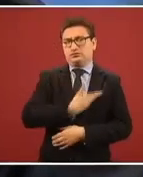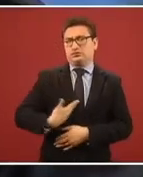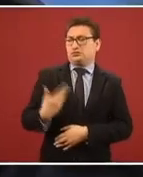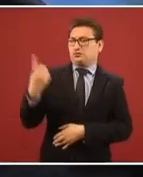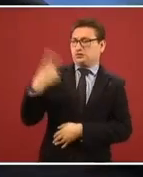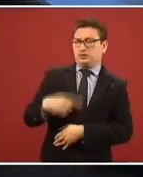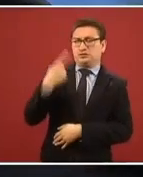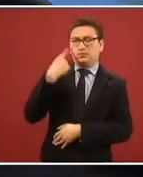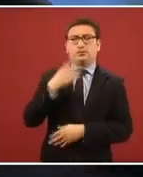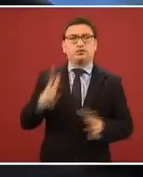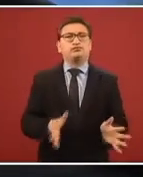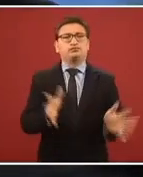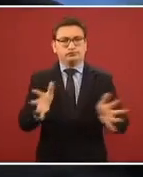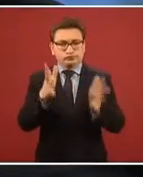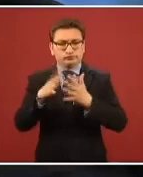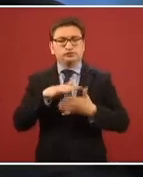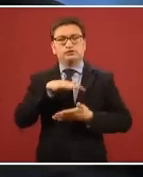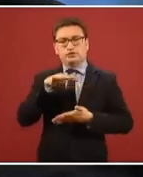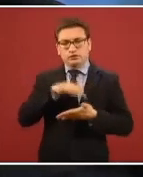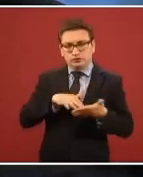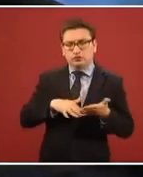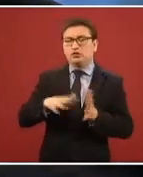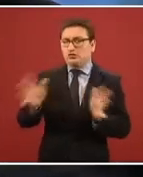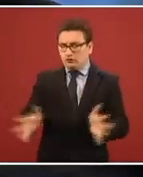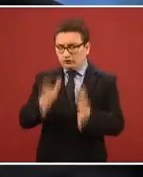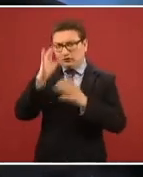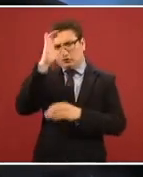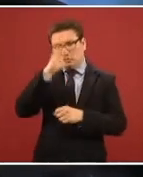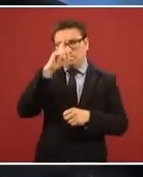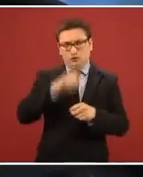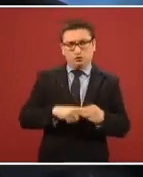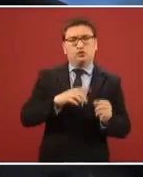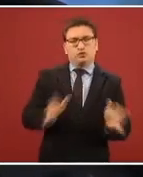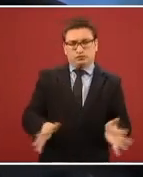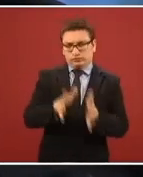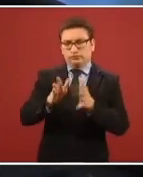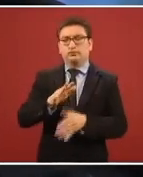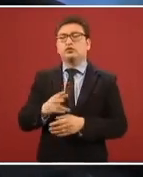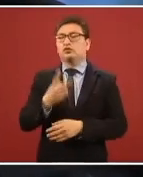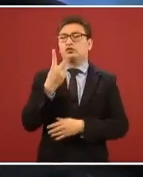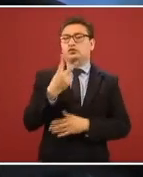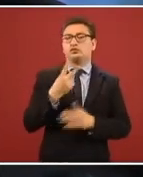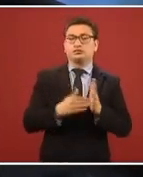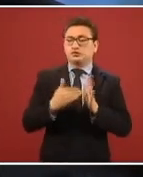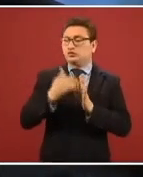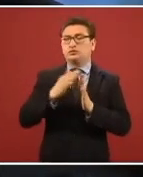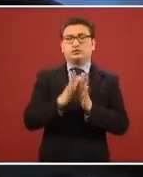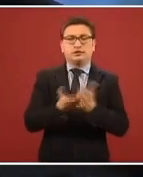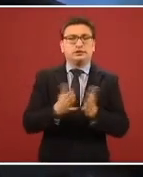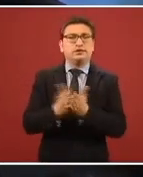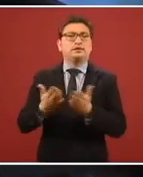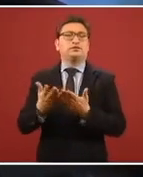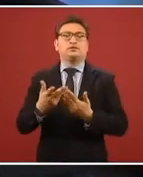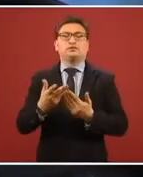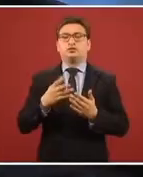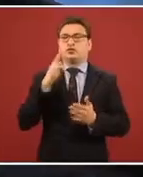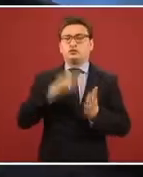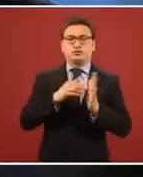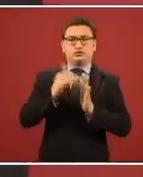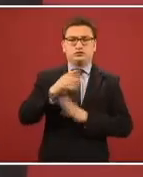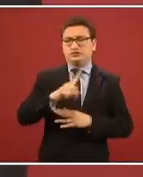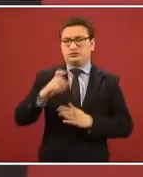presidente para fomento de la lectura para el fomento de la cultura son más de 2 millones de libros 2.100.000 que